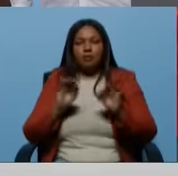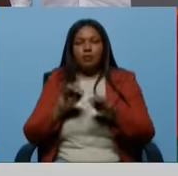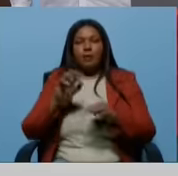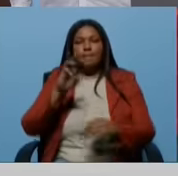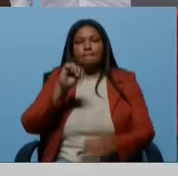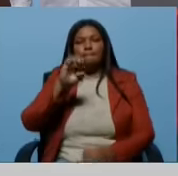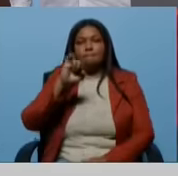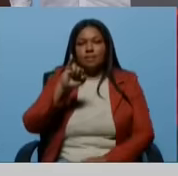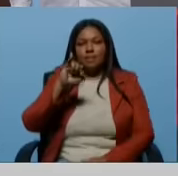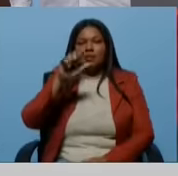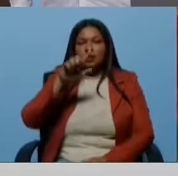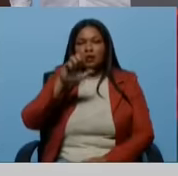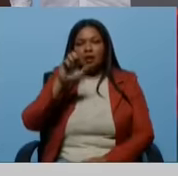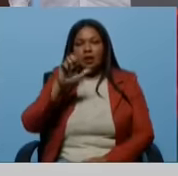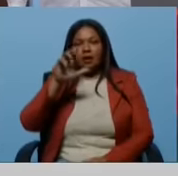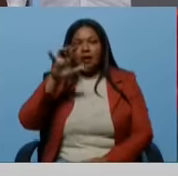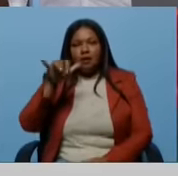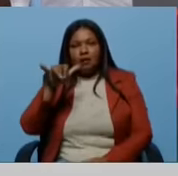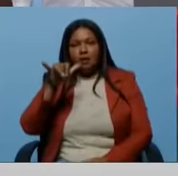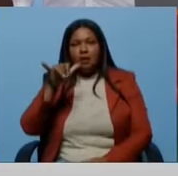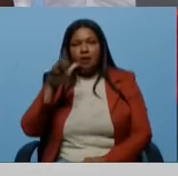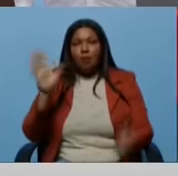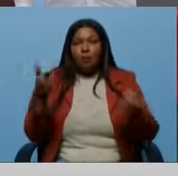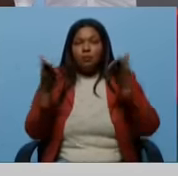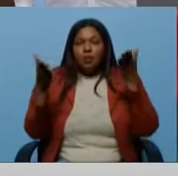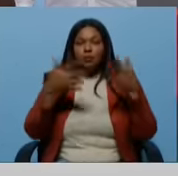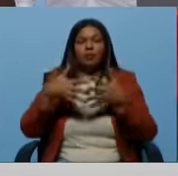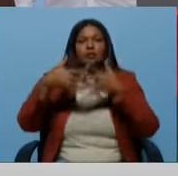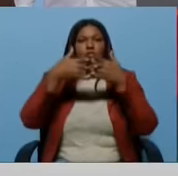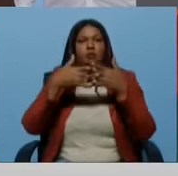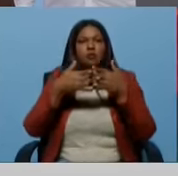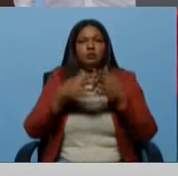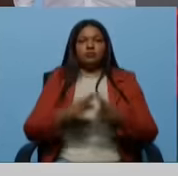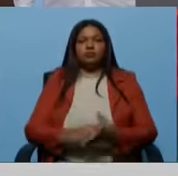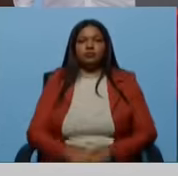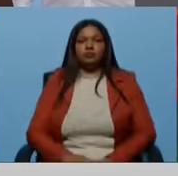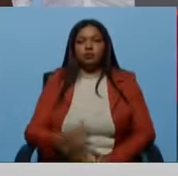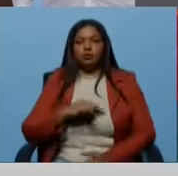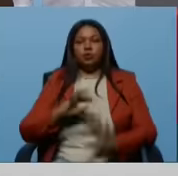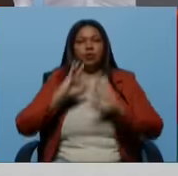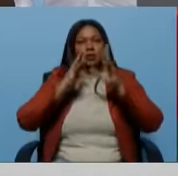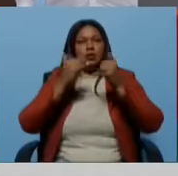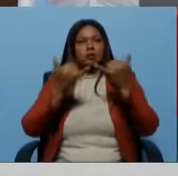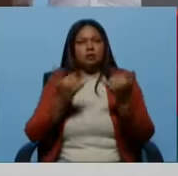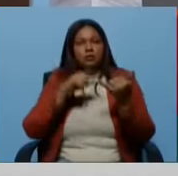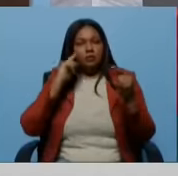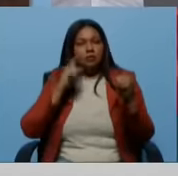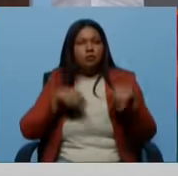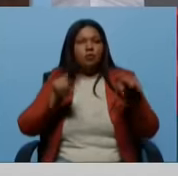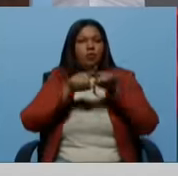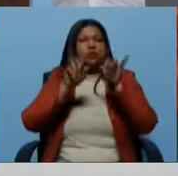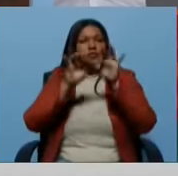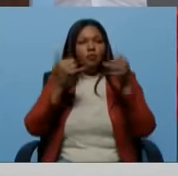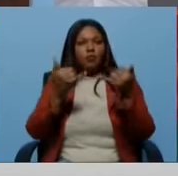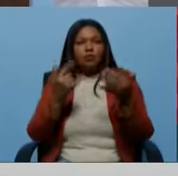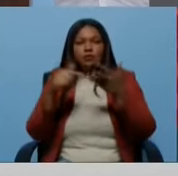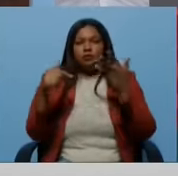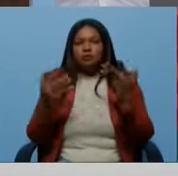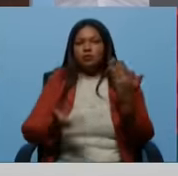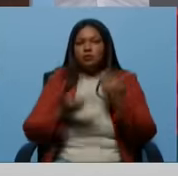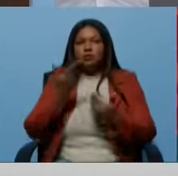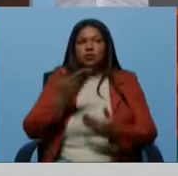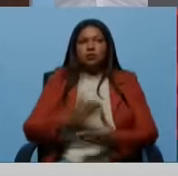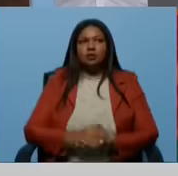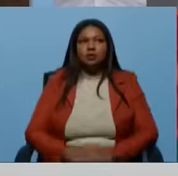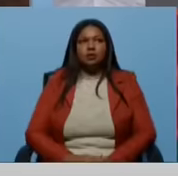por supuesto, auspiciado por el gobierno de Estados Unidos. Y hay que comentarles a ustedes que igualmente hay unos aspectos importantes con